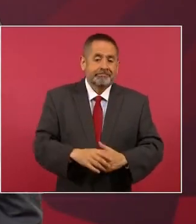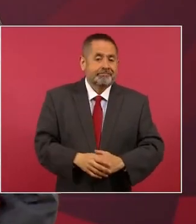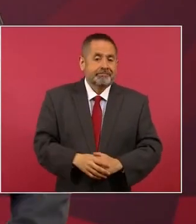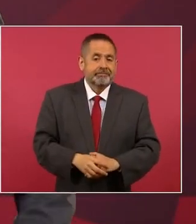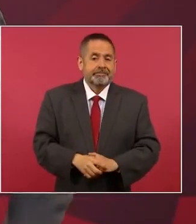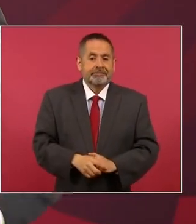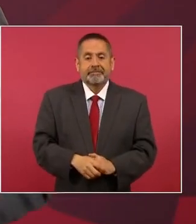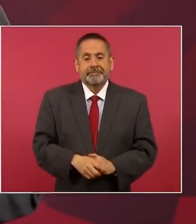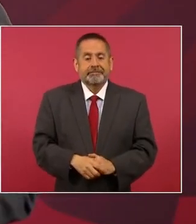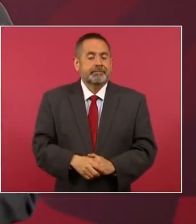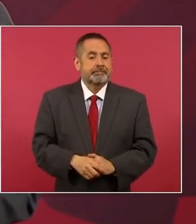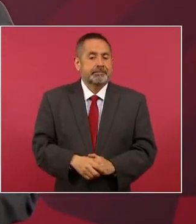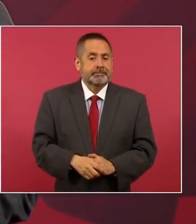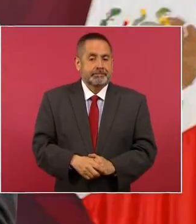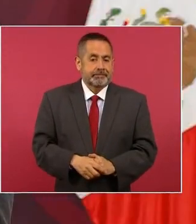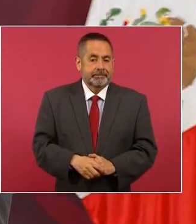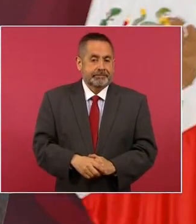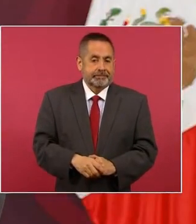sí